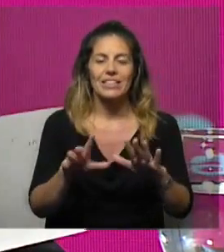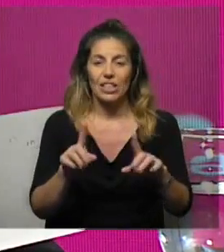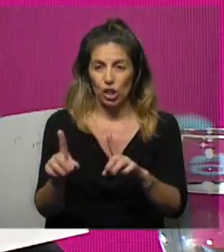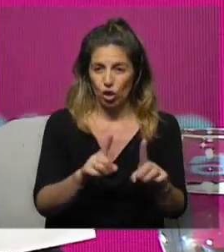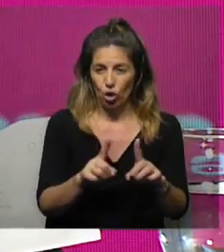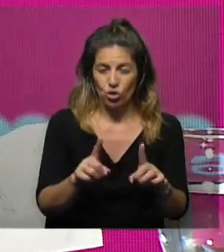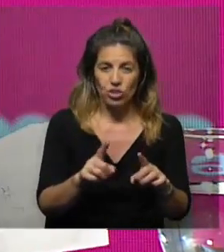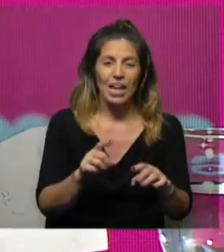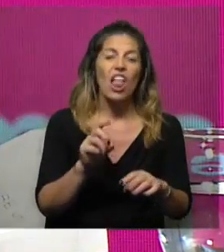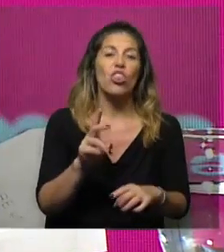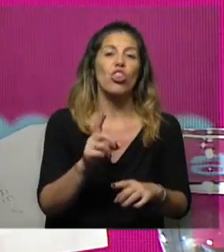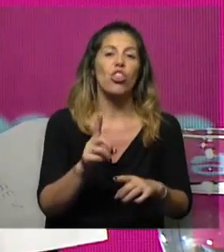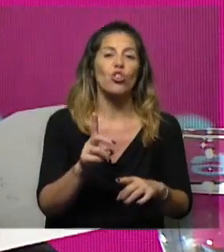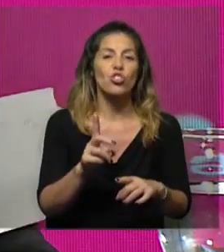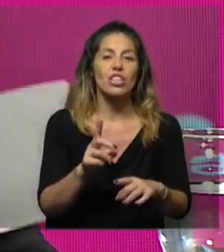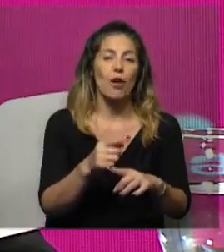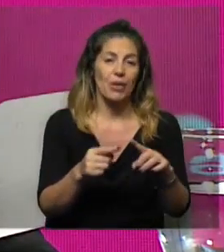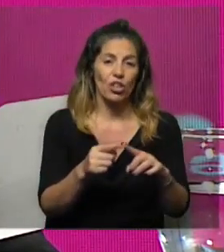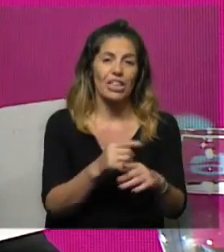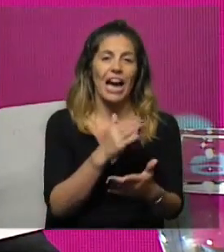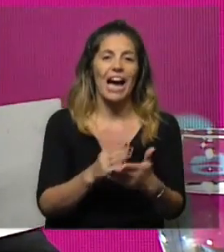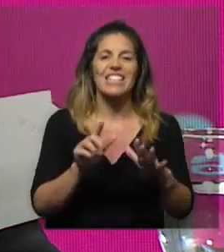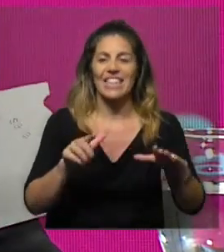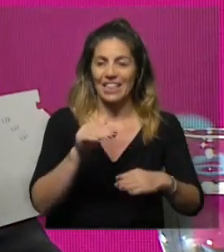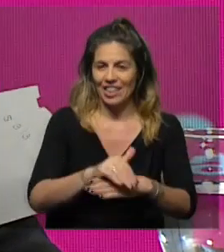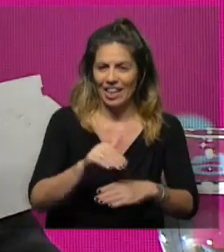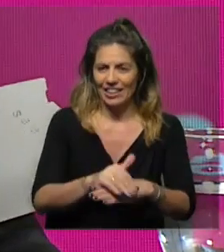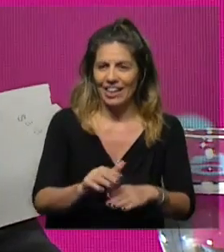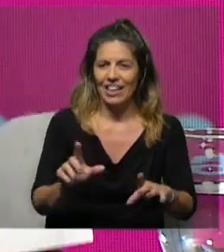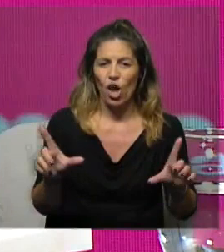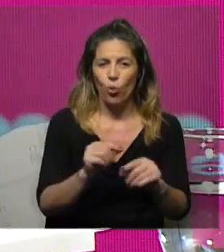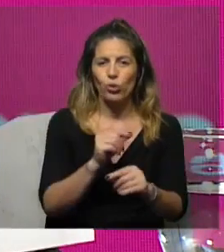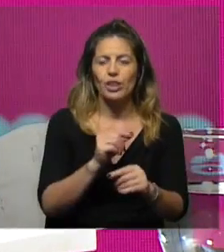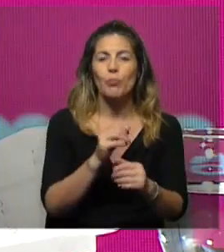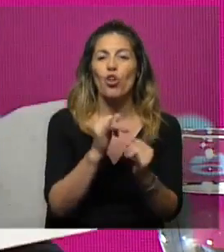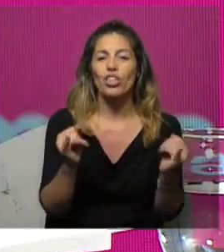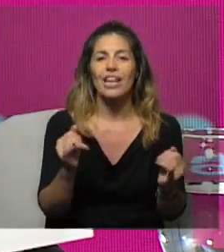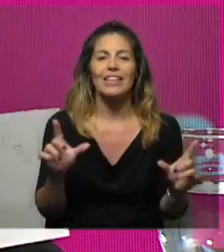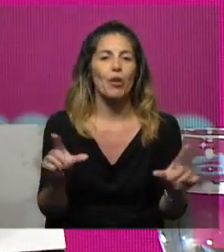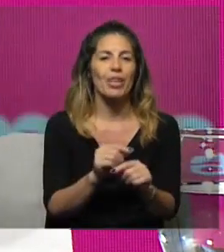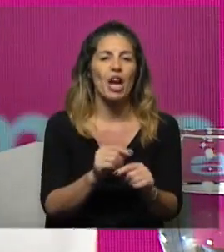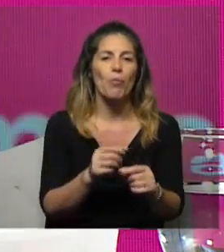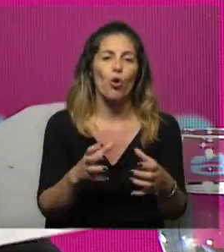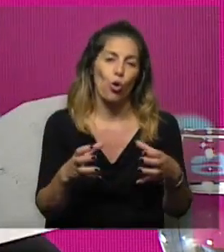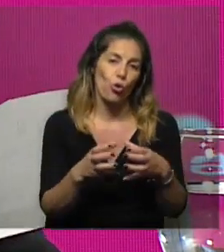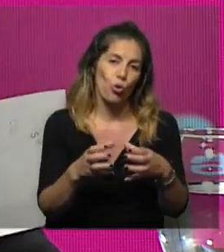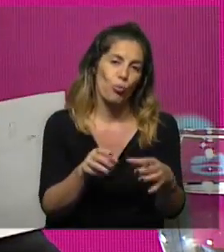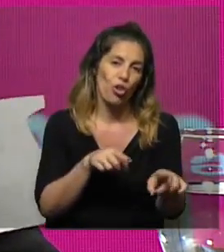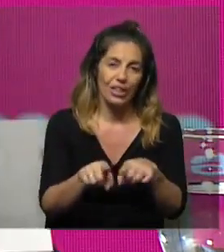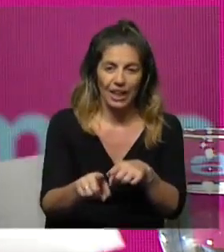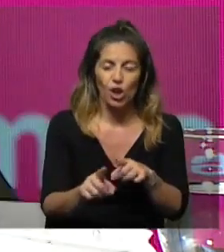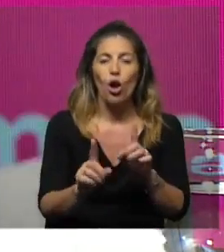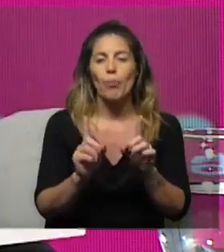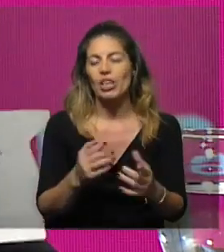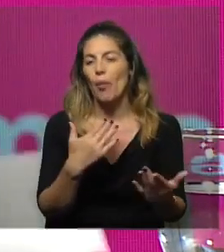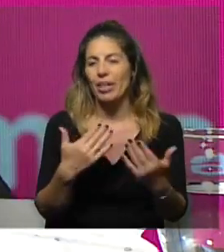del mediodía a 19 horas y el último día también cerramos con una banda en vivo este y Bueno pero va a haber tertulias va